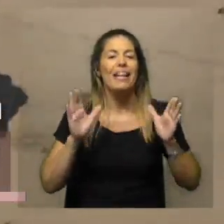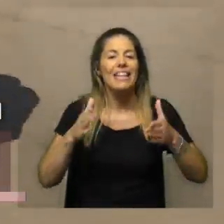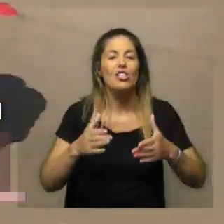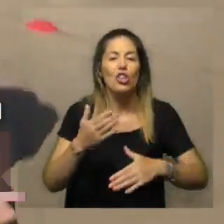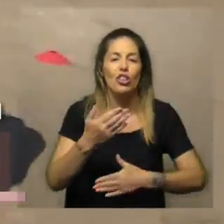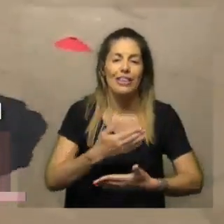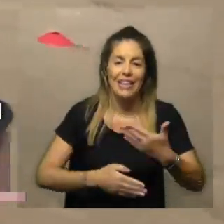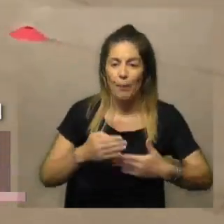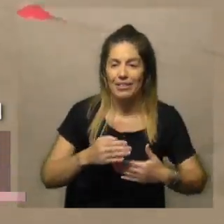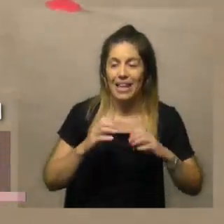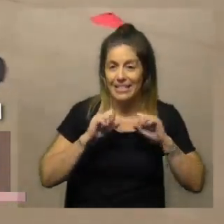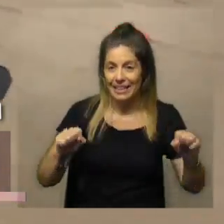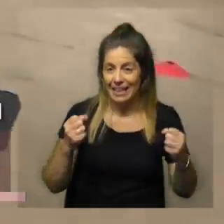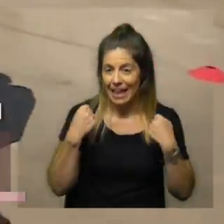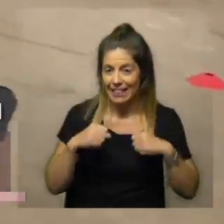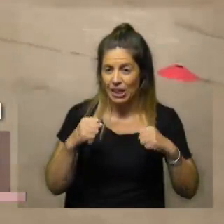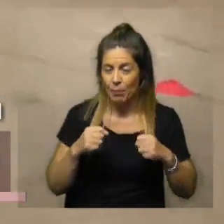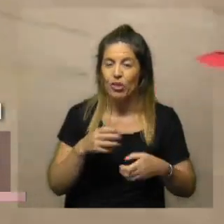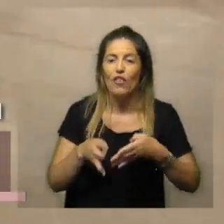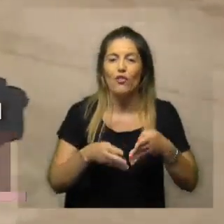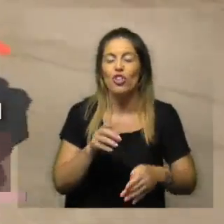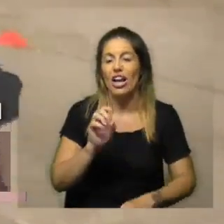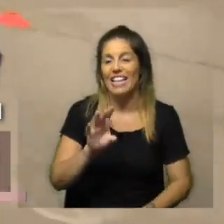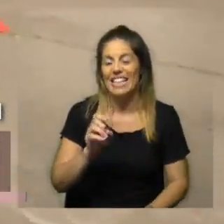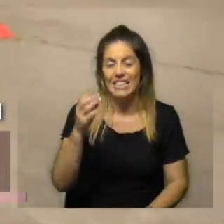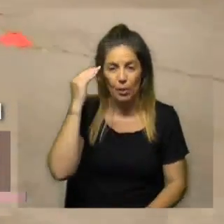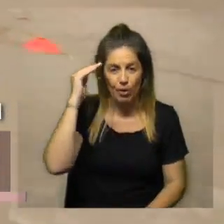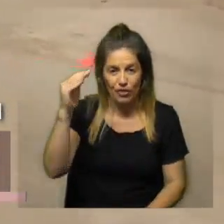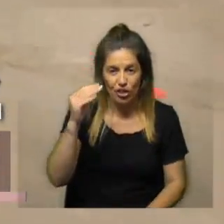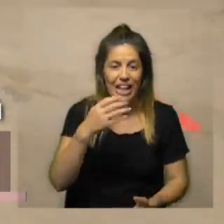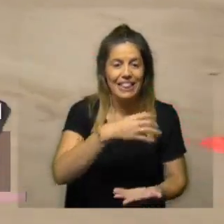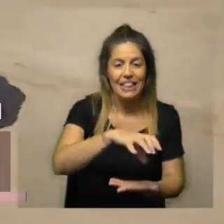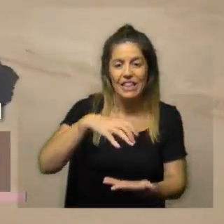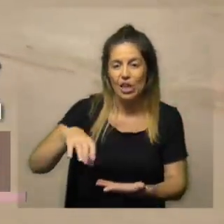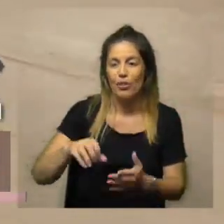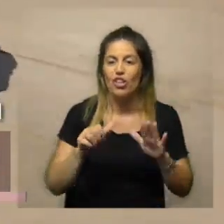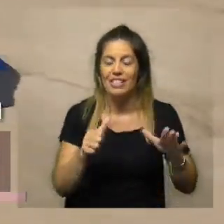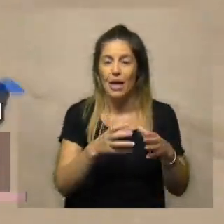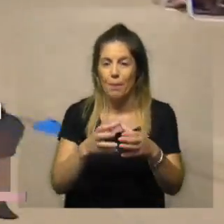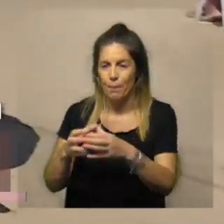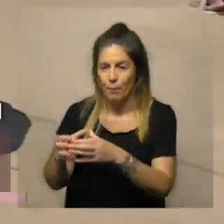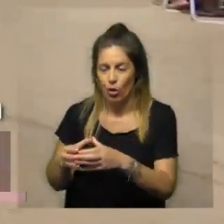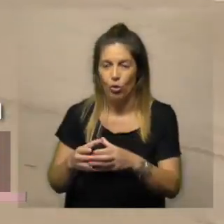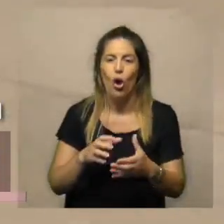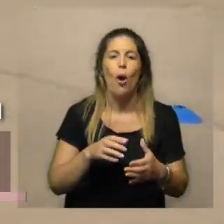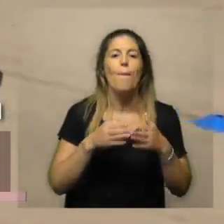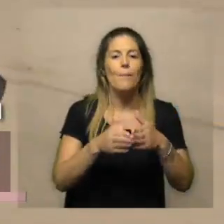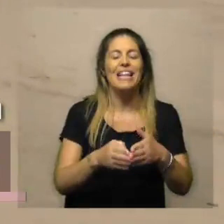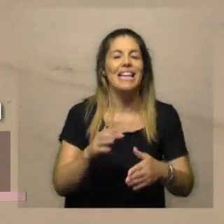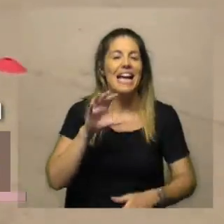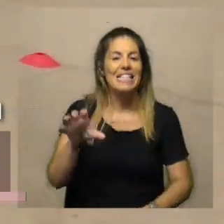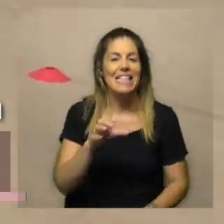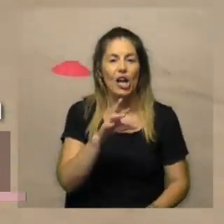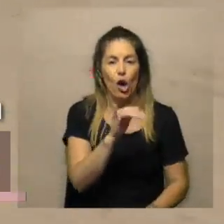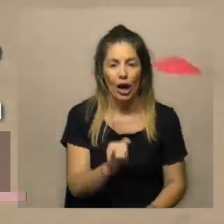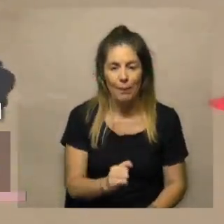de la Secretaría de Deportes funciona con 15 profes que estamos distribuidos en 6 módulos. Trabajamos en Playa del Cerro, Ramírez,